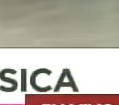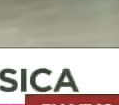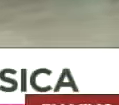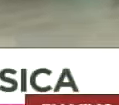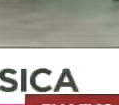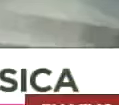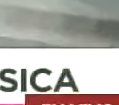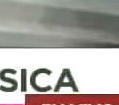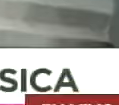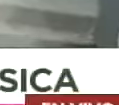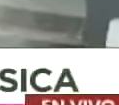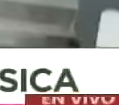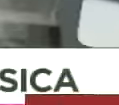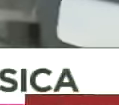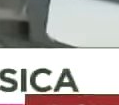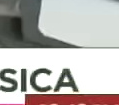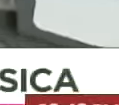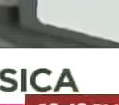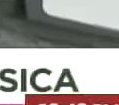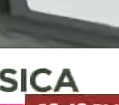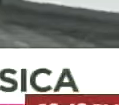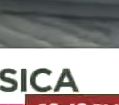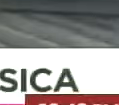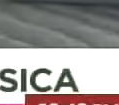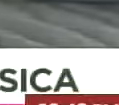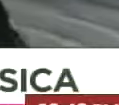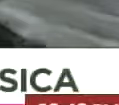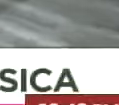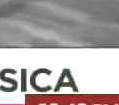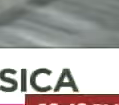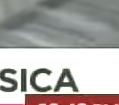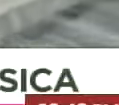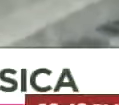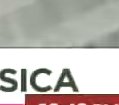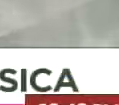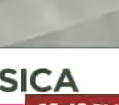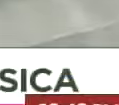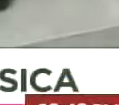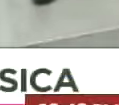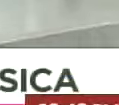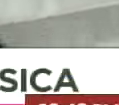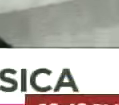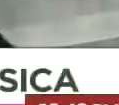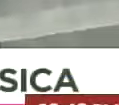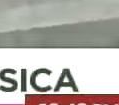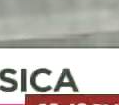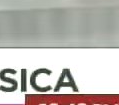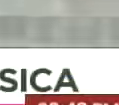futuro y con Maduro es mejor y seguro,